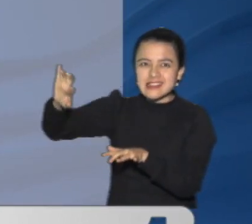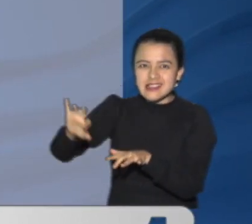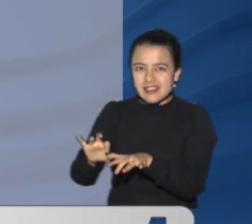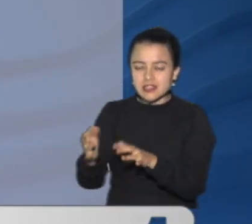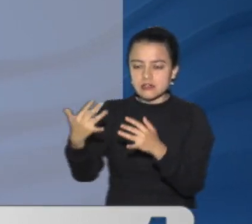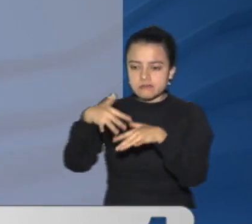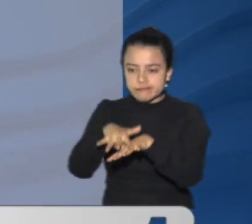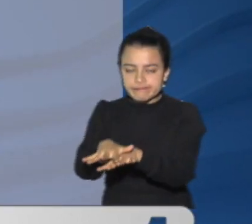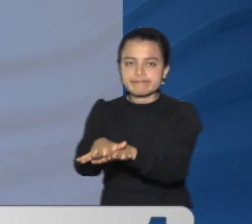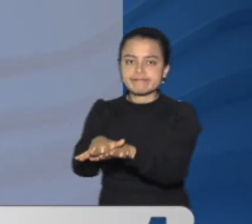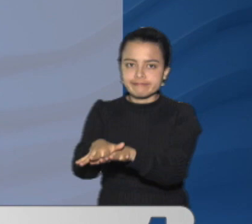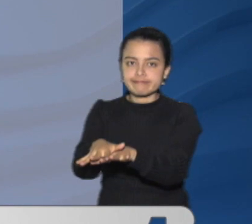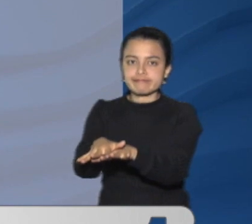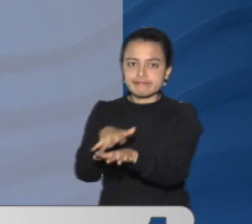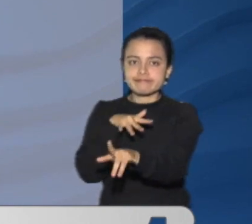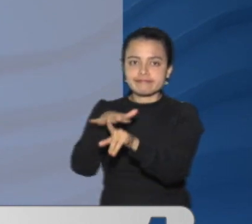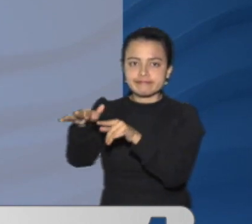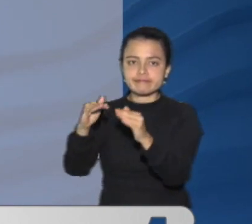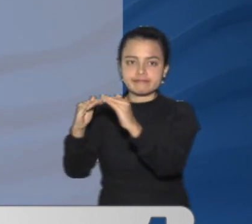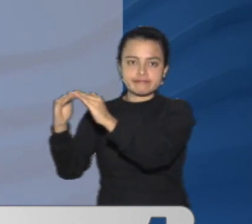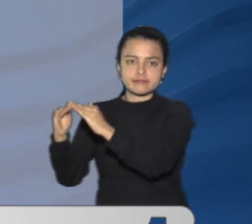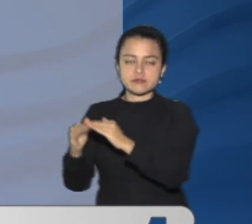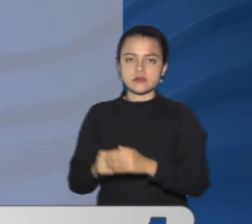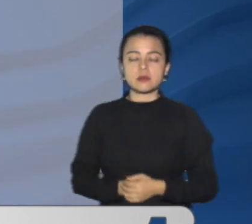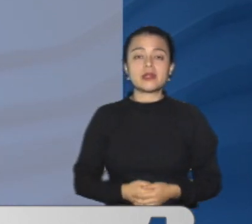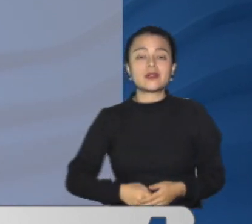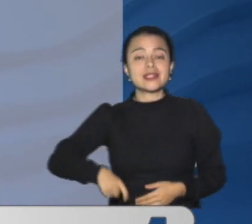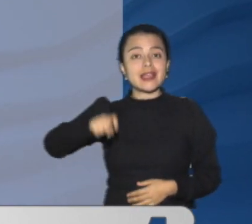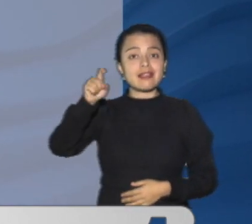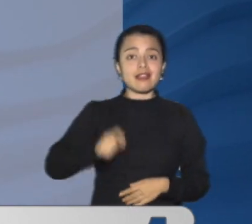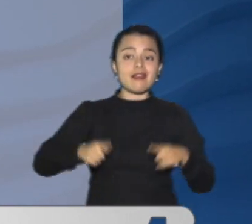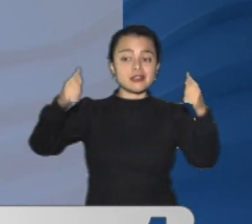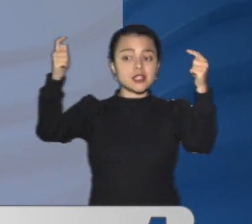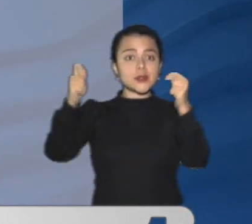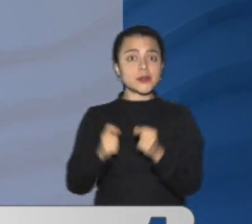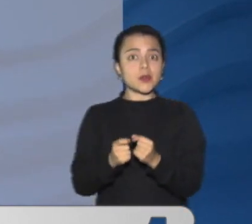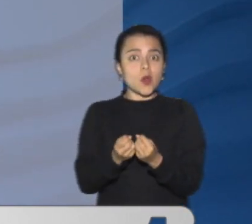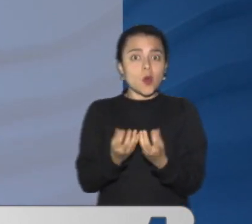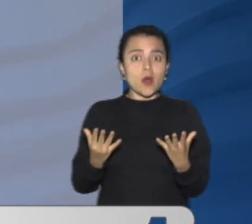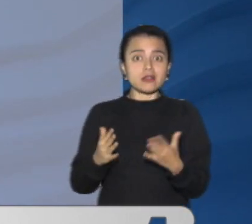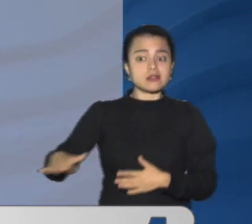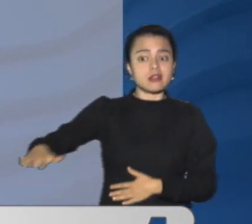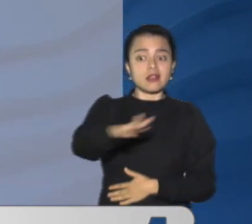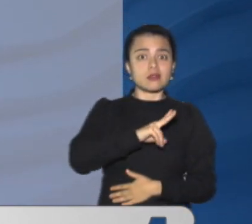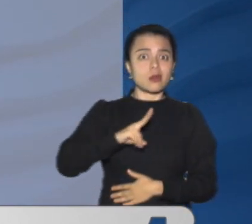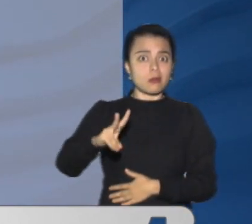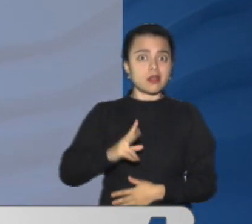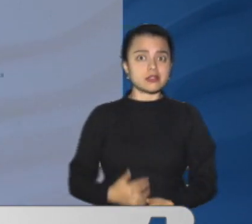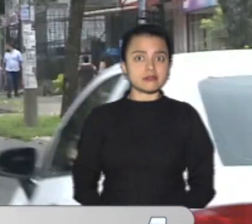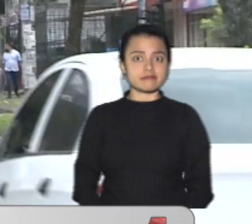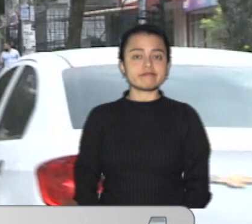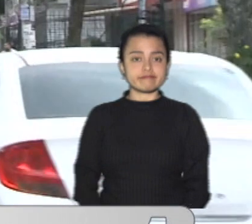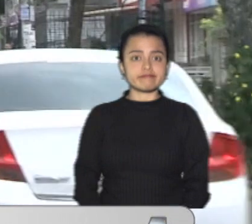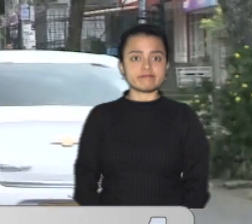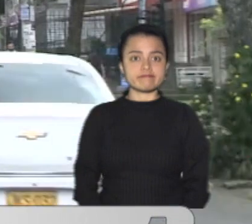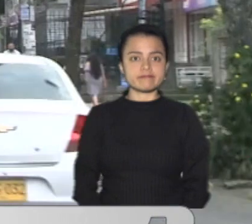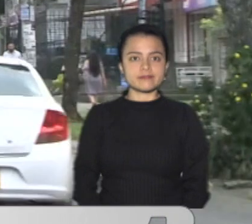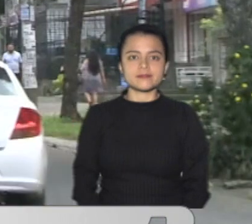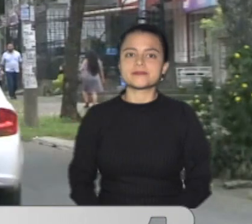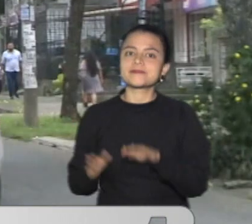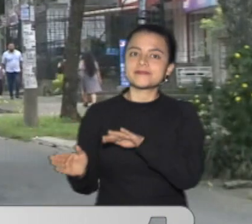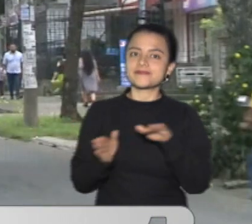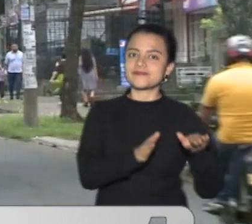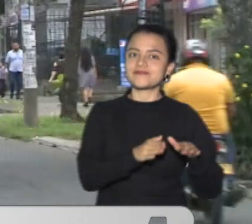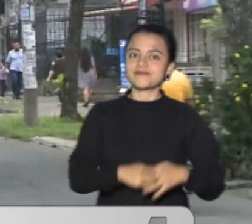socorro adelantan los respectivos censos para identificar el número exacto de familias damnificadas o afectadas por las lluvias en la región. En